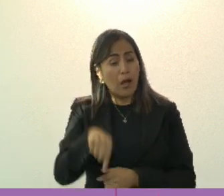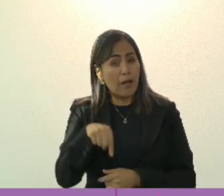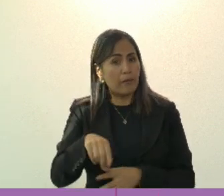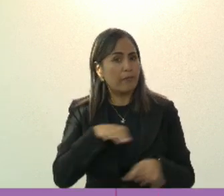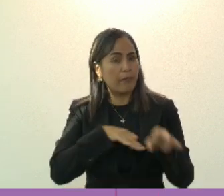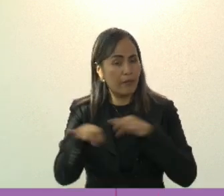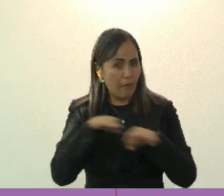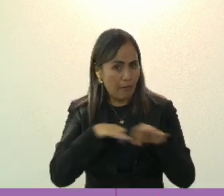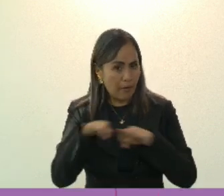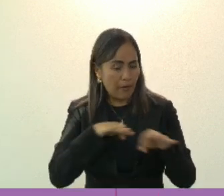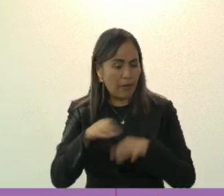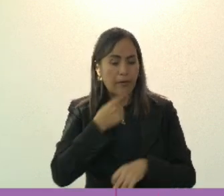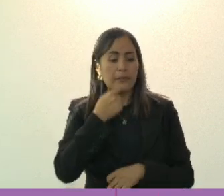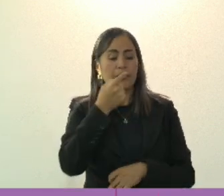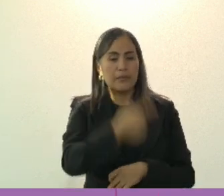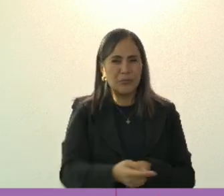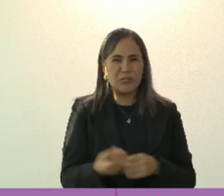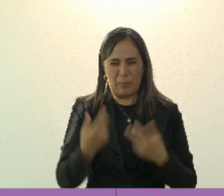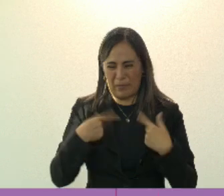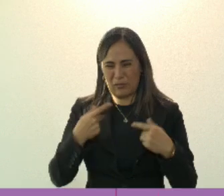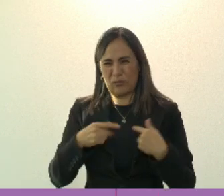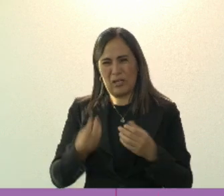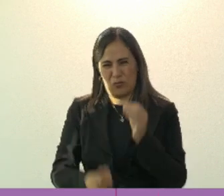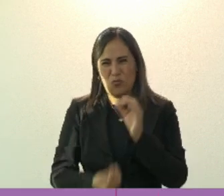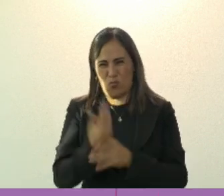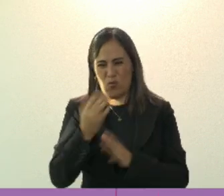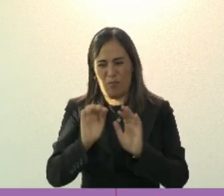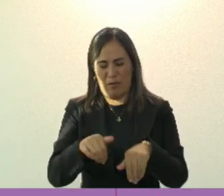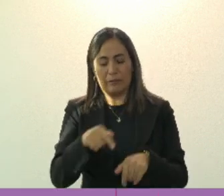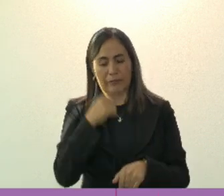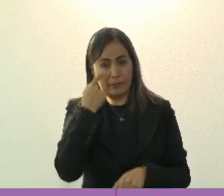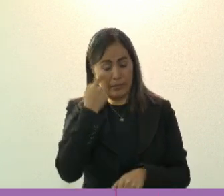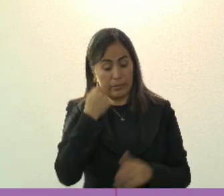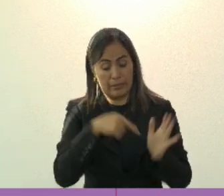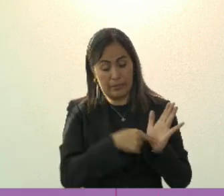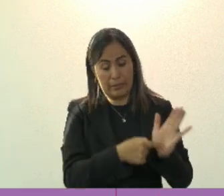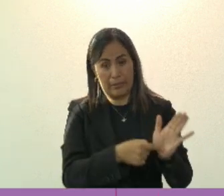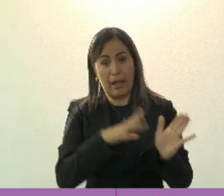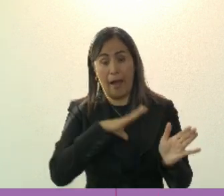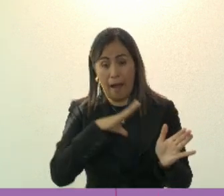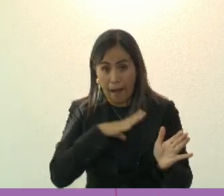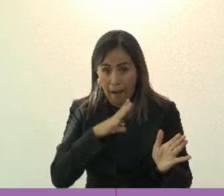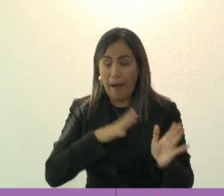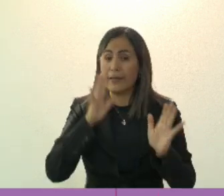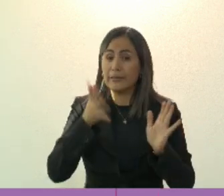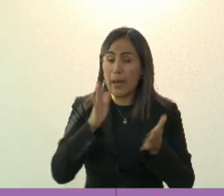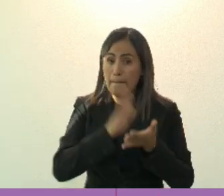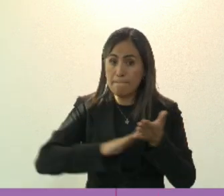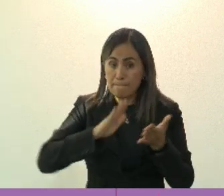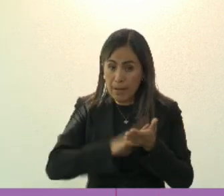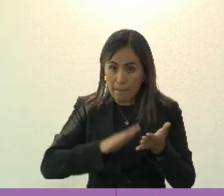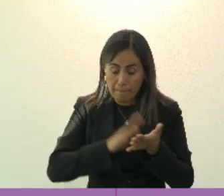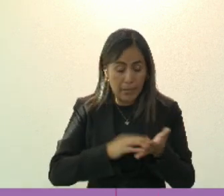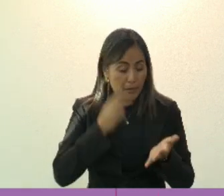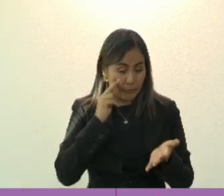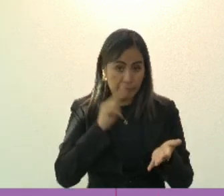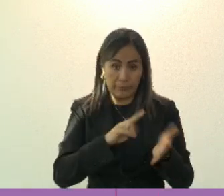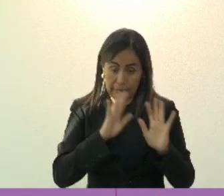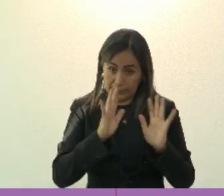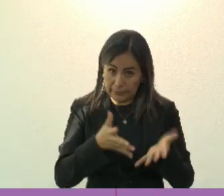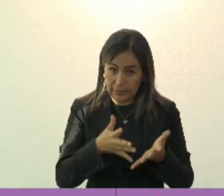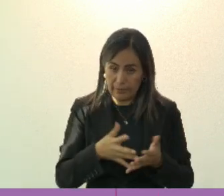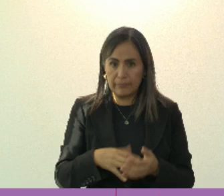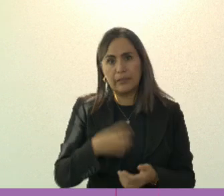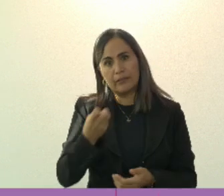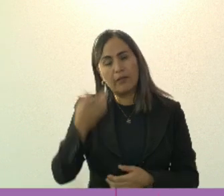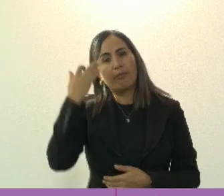le decimos a los que llegan, mira, esto es lo que hay y como está documentado lo podemos demostrar, nos vamos a